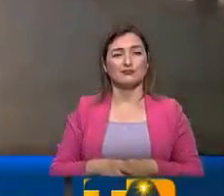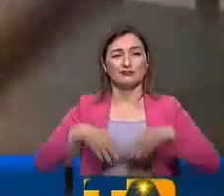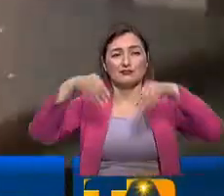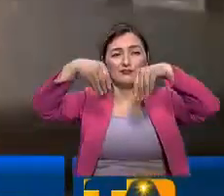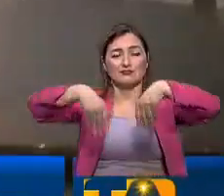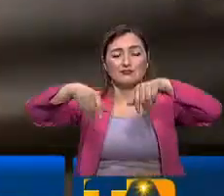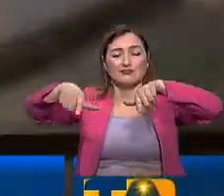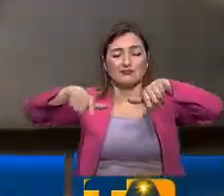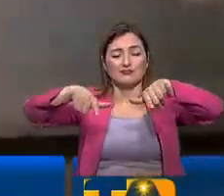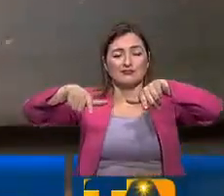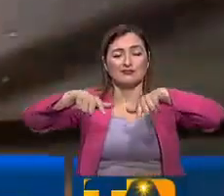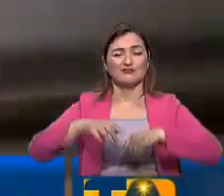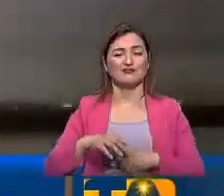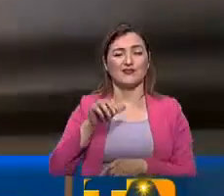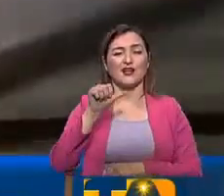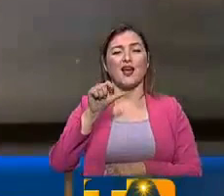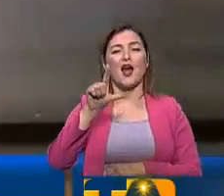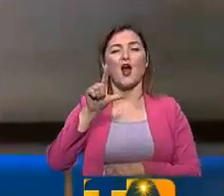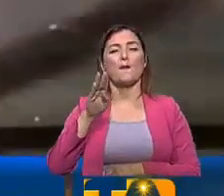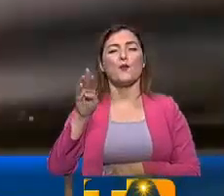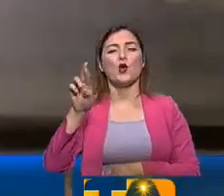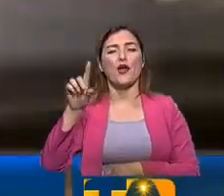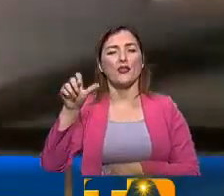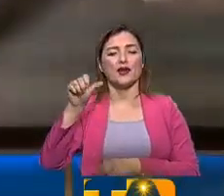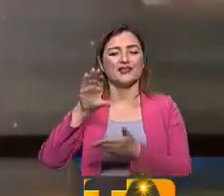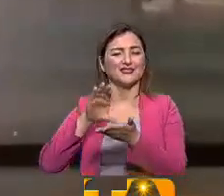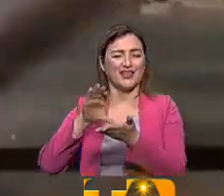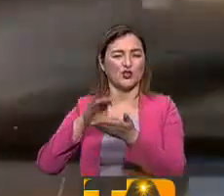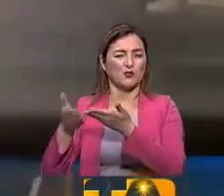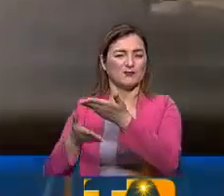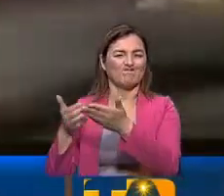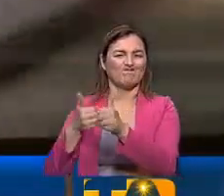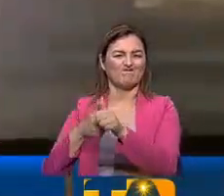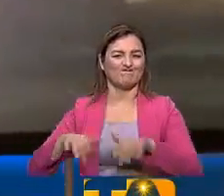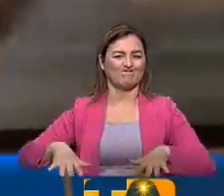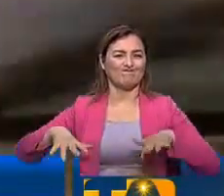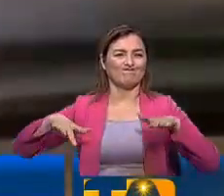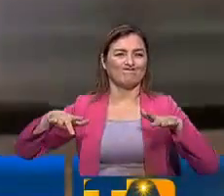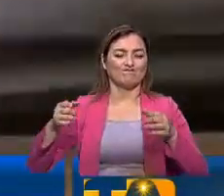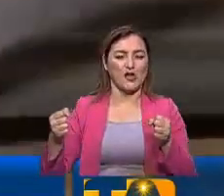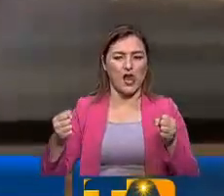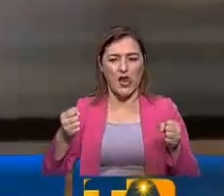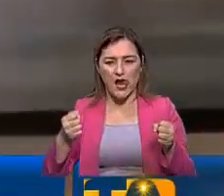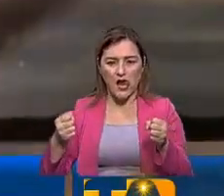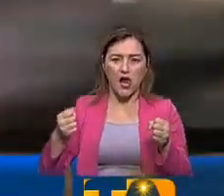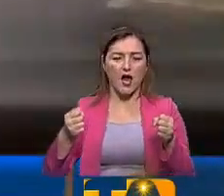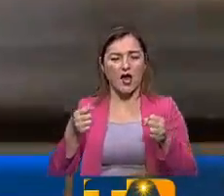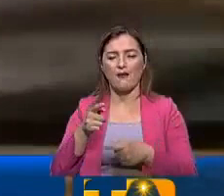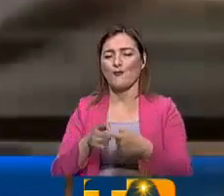Alborada, aledaños a la rotonda, al centro comercial La Rotonda, están inundados. No se puede transitar porque